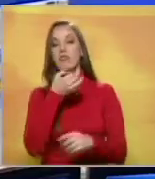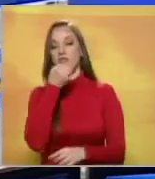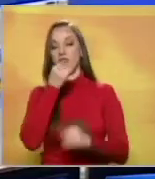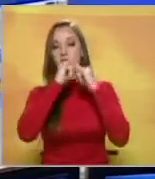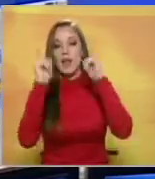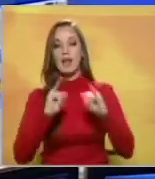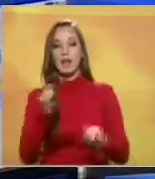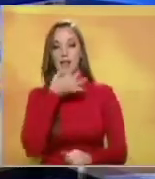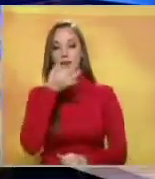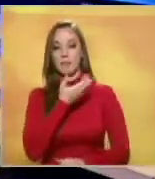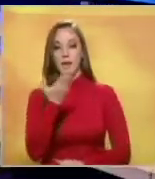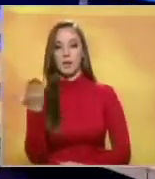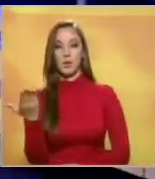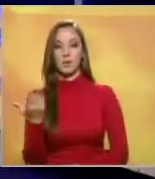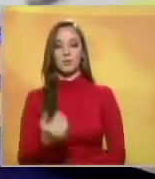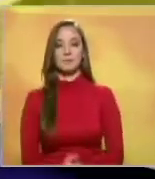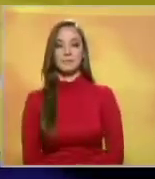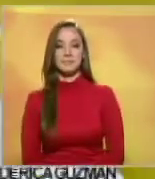feliz tarde